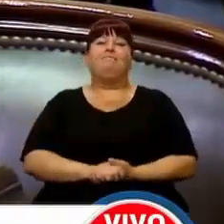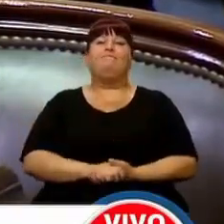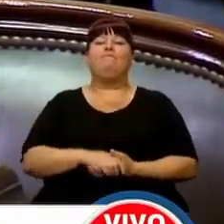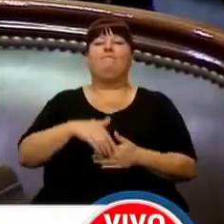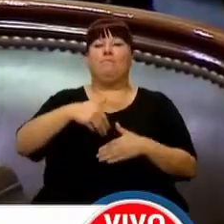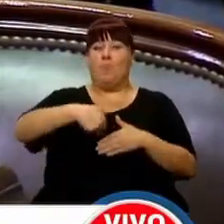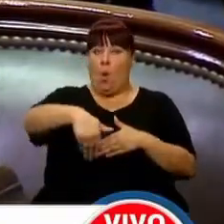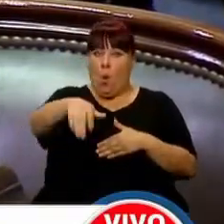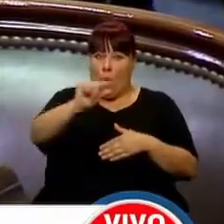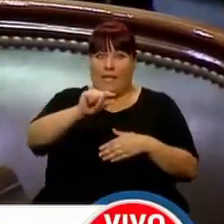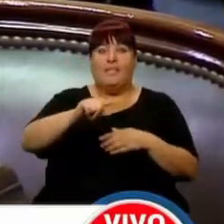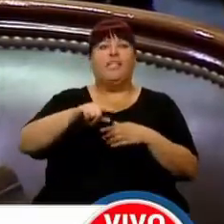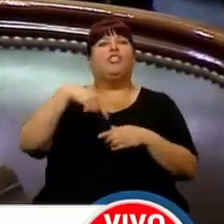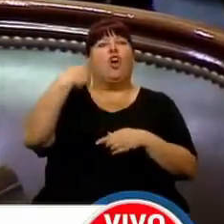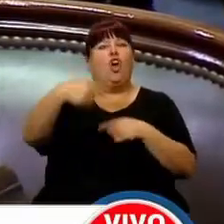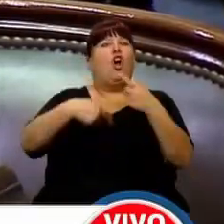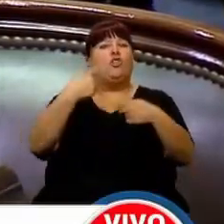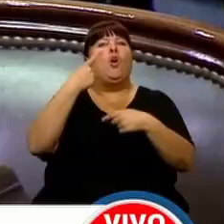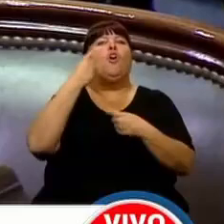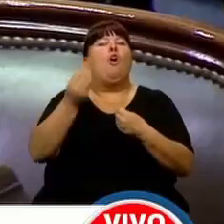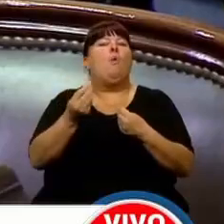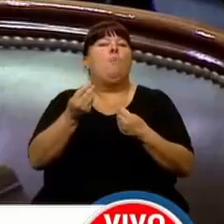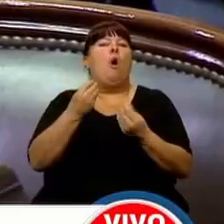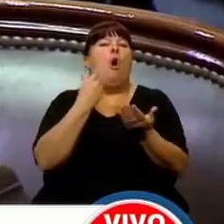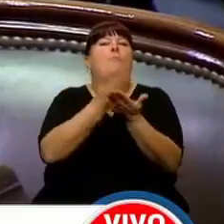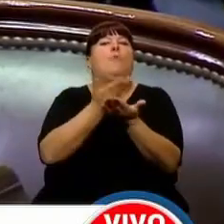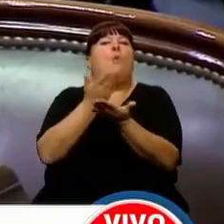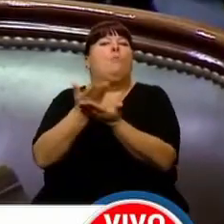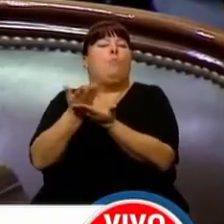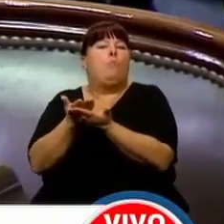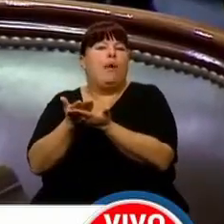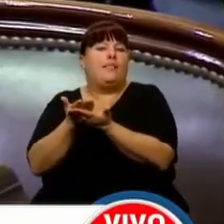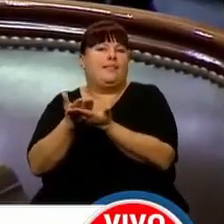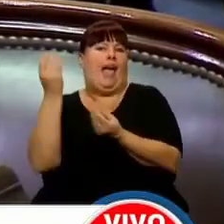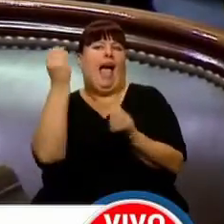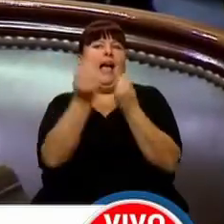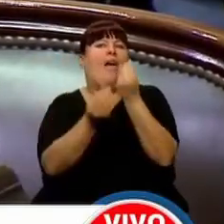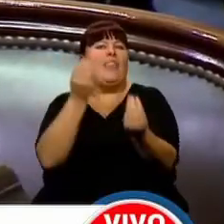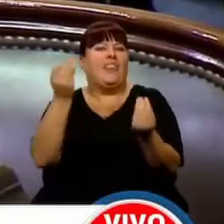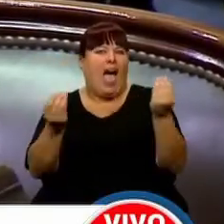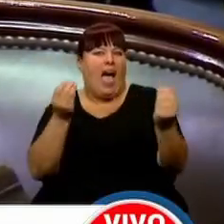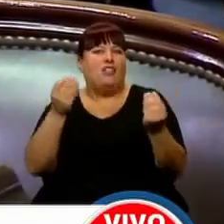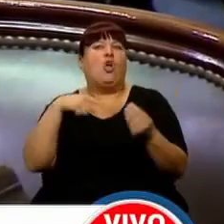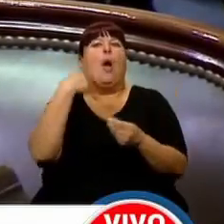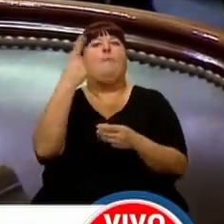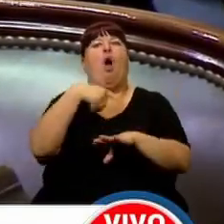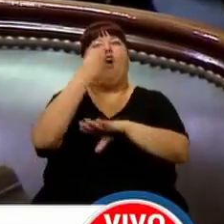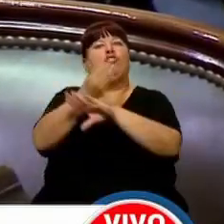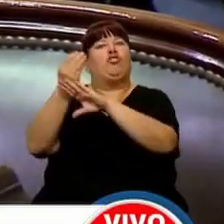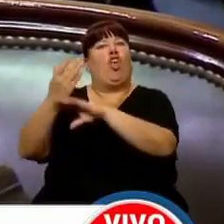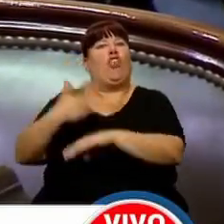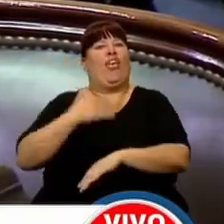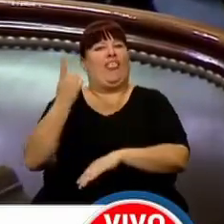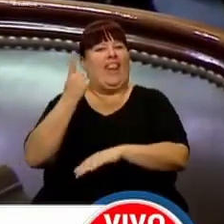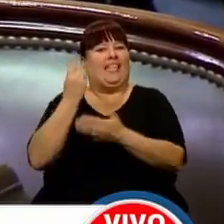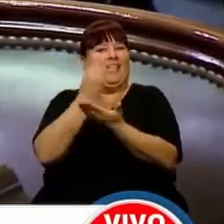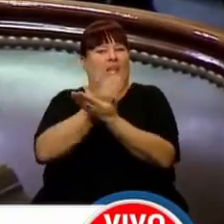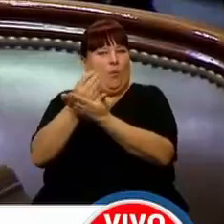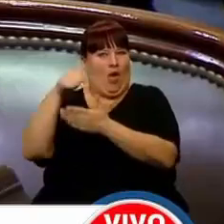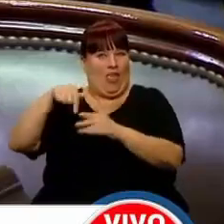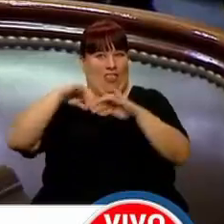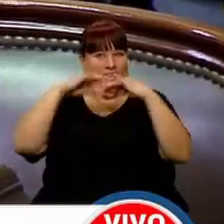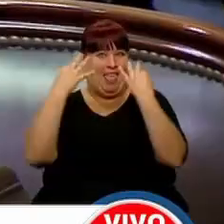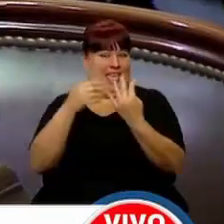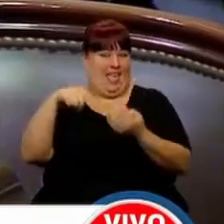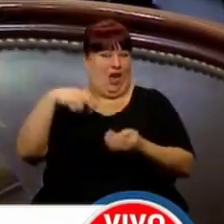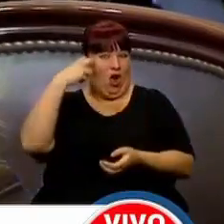dentro de un rato vamos a seguir viendo cómo se van proponiendo los candidatos a los otros cargos directivos de esta